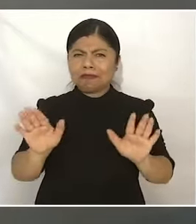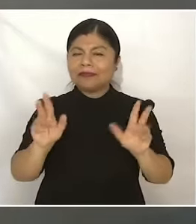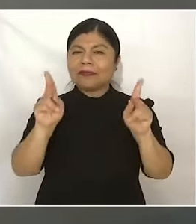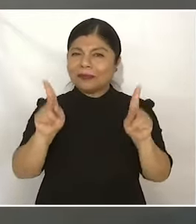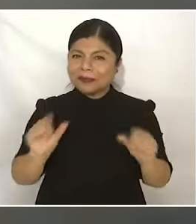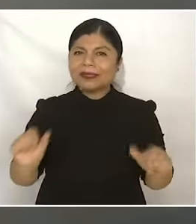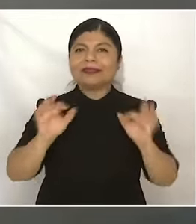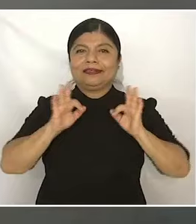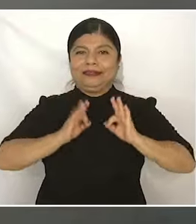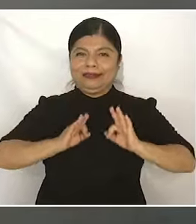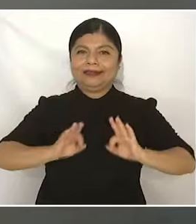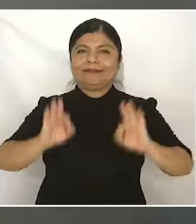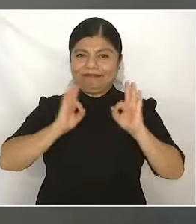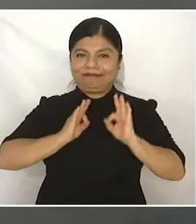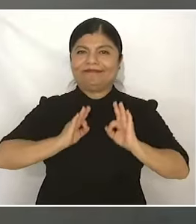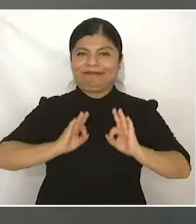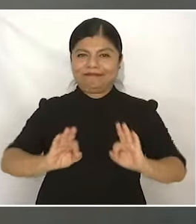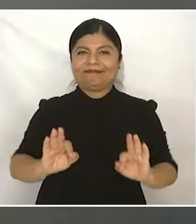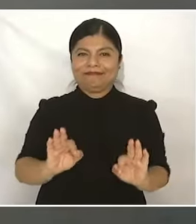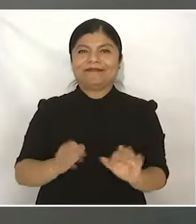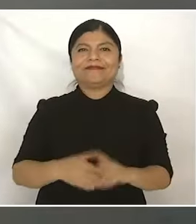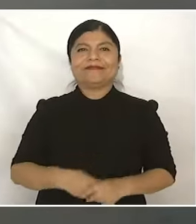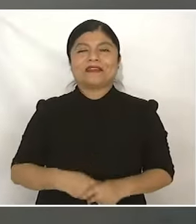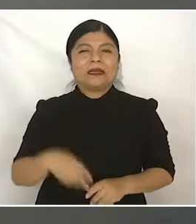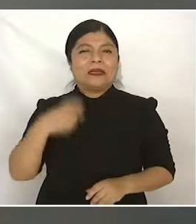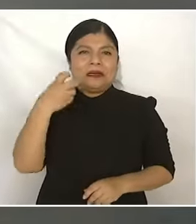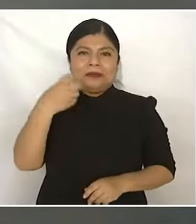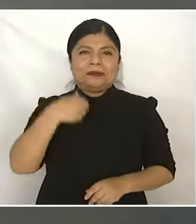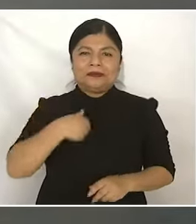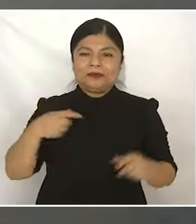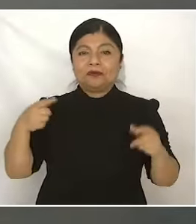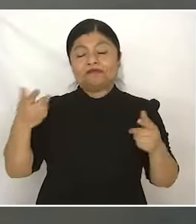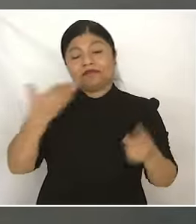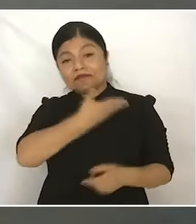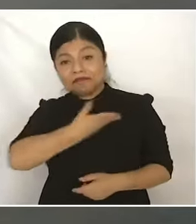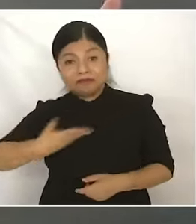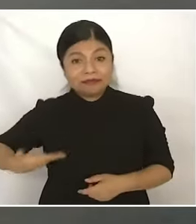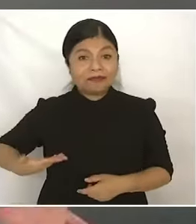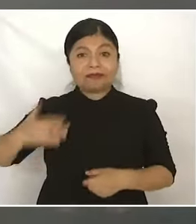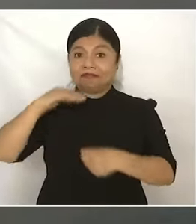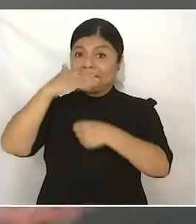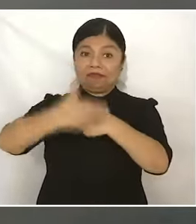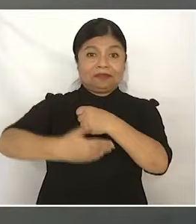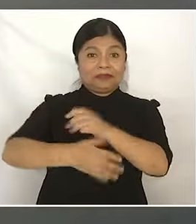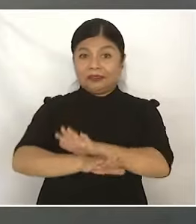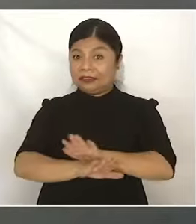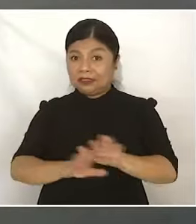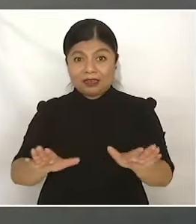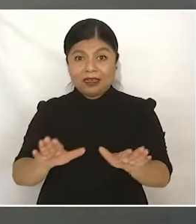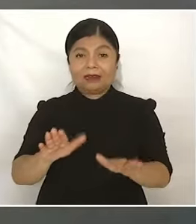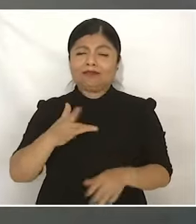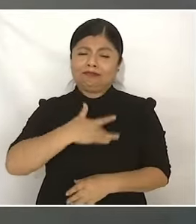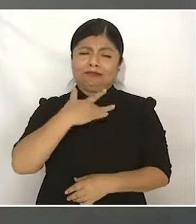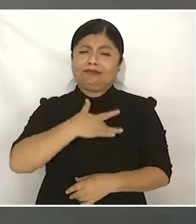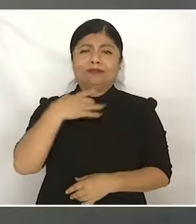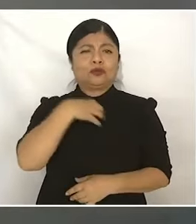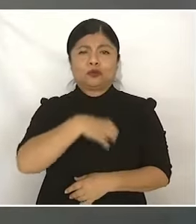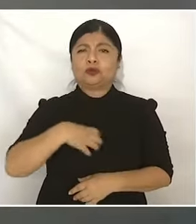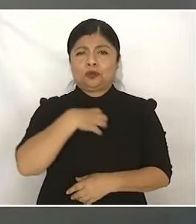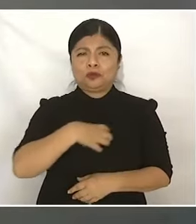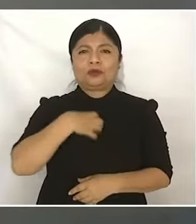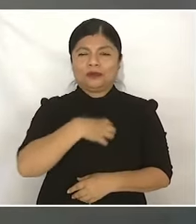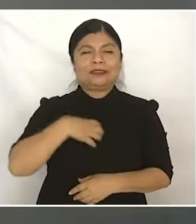eso me voy muy contento, porque fíjense, si no voy a estar contento, feliz,